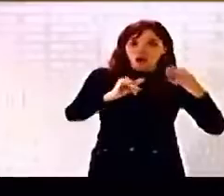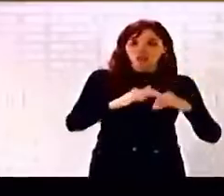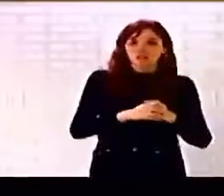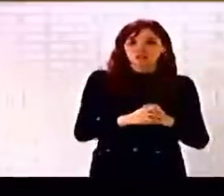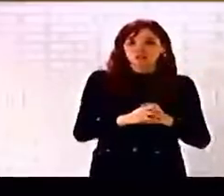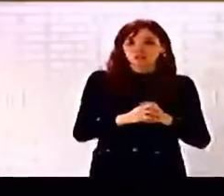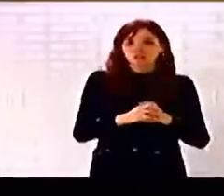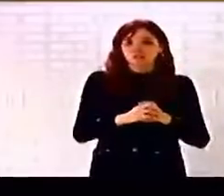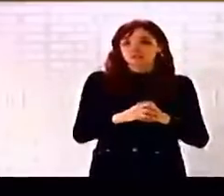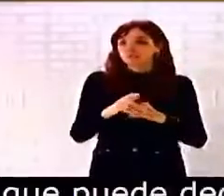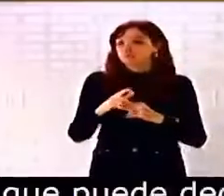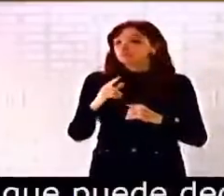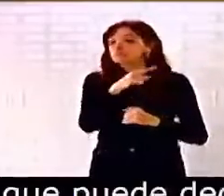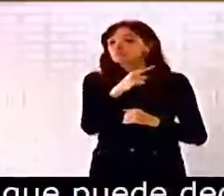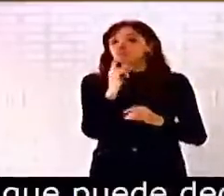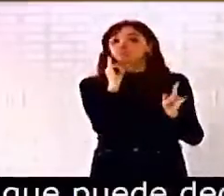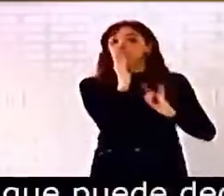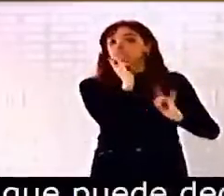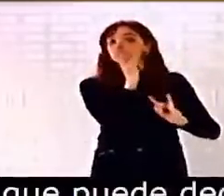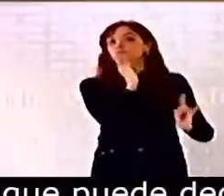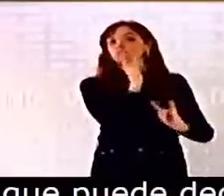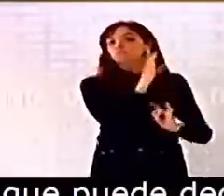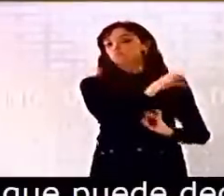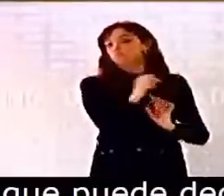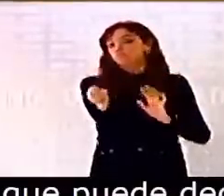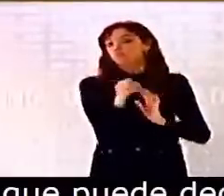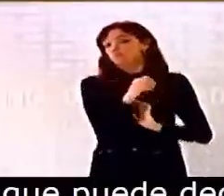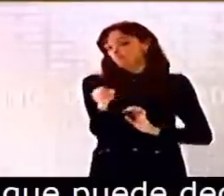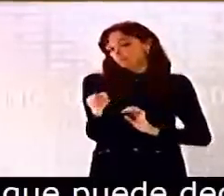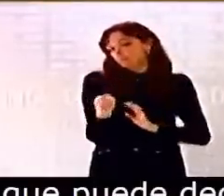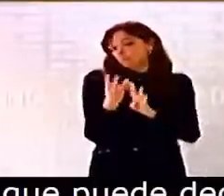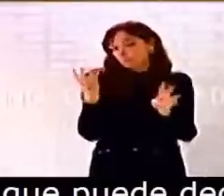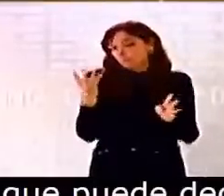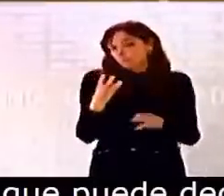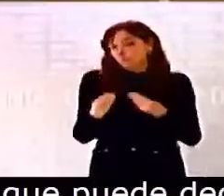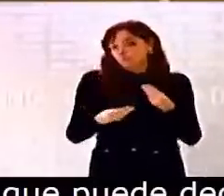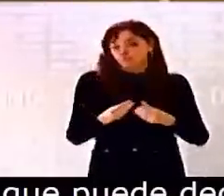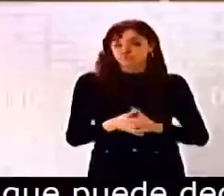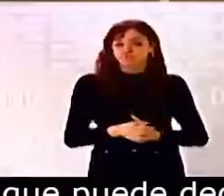se va llamando a la lista de suplentes que están en ella.